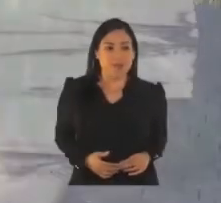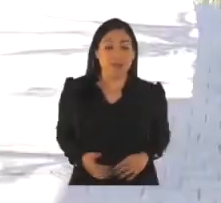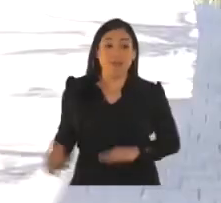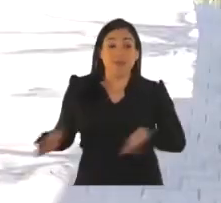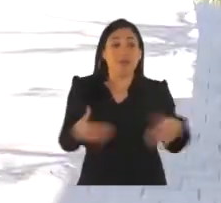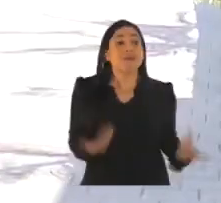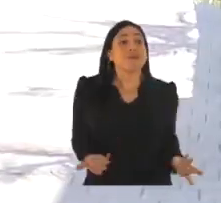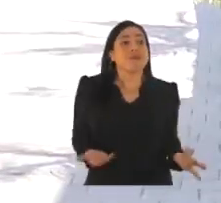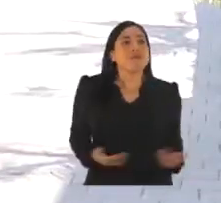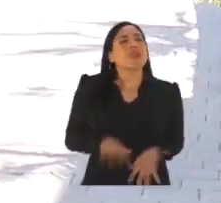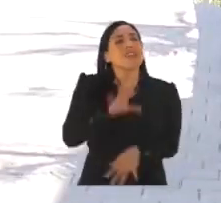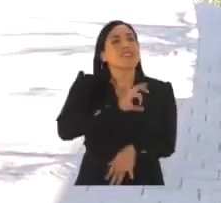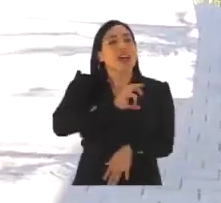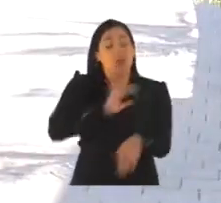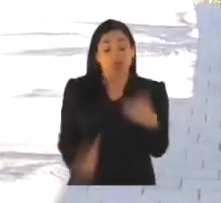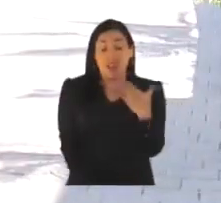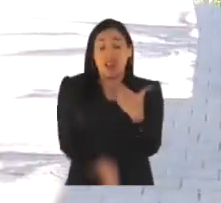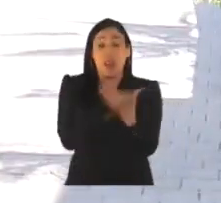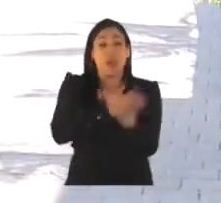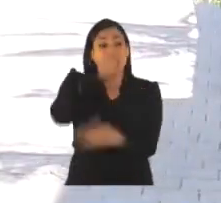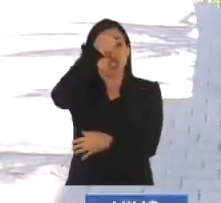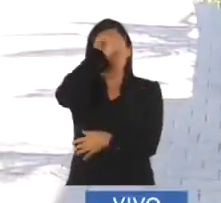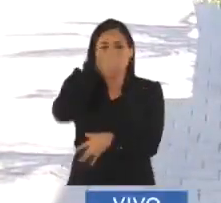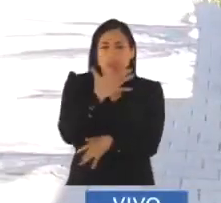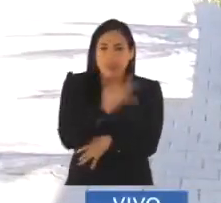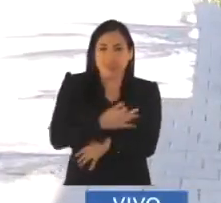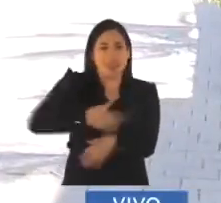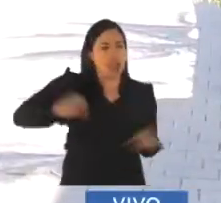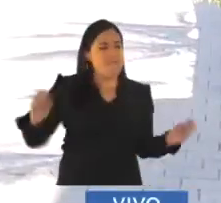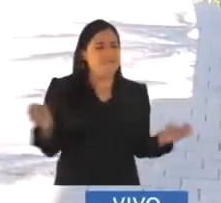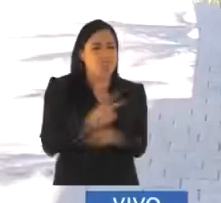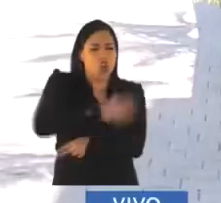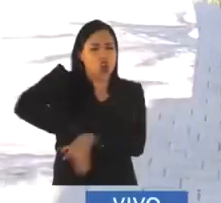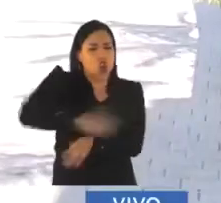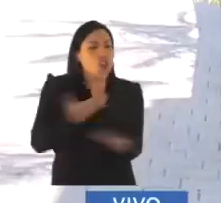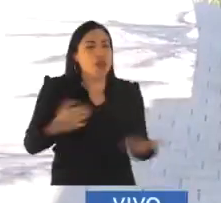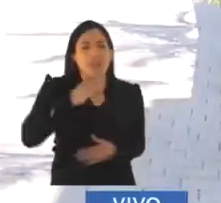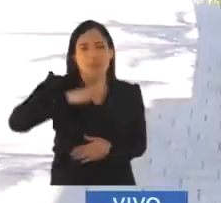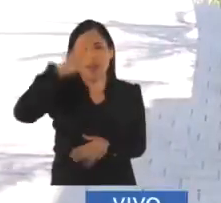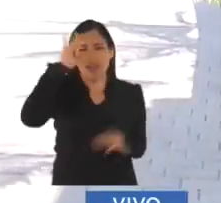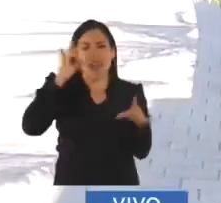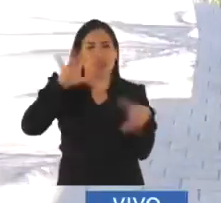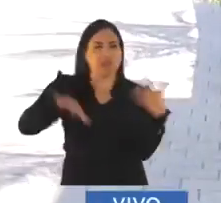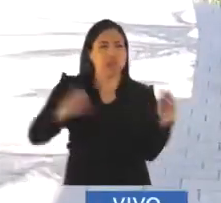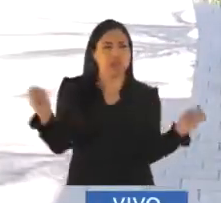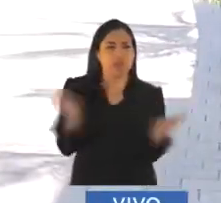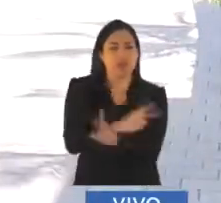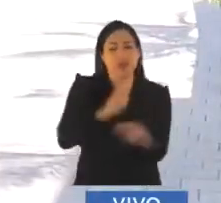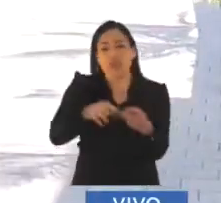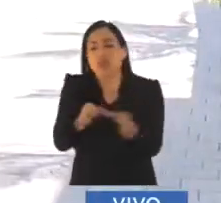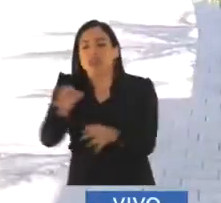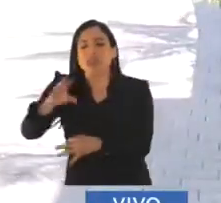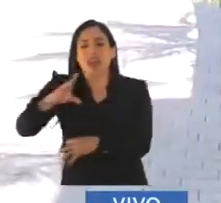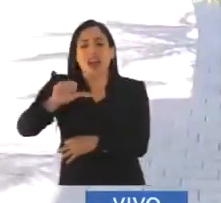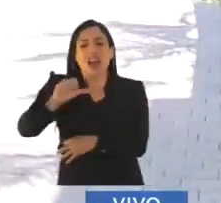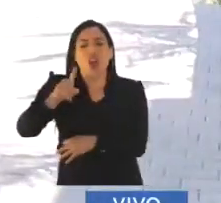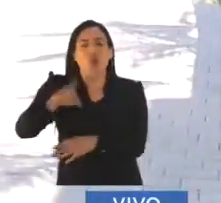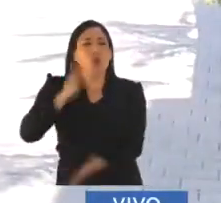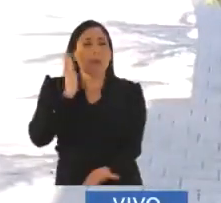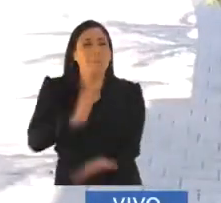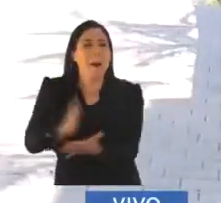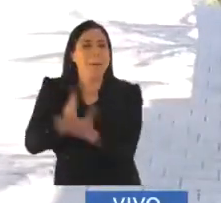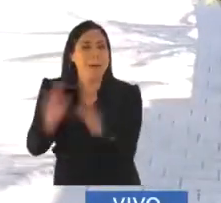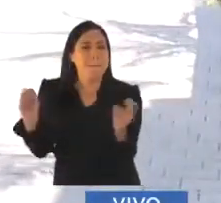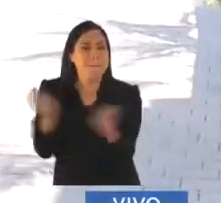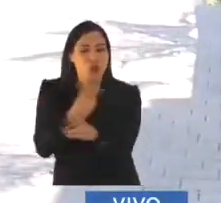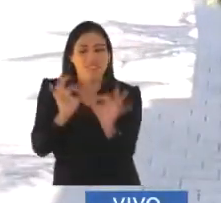Un sábado y una madrugada de domingo muy violenta aquí en Medellín y en el Valle de la Aburrá. Dos hechos lamentables de